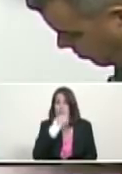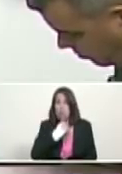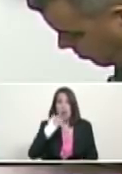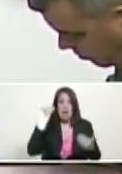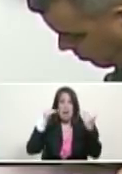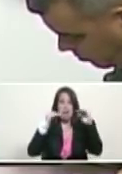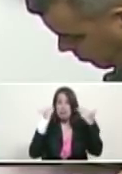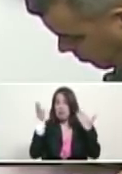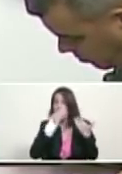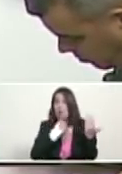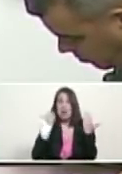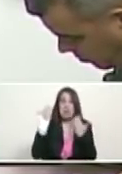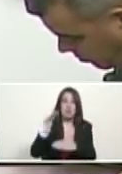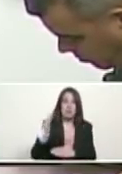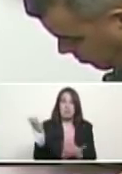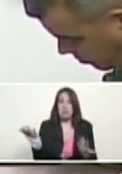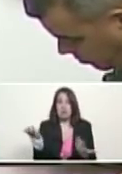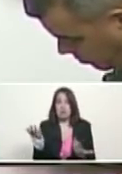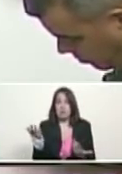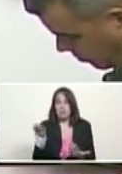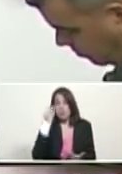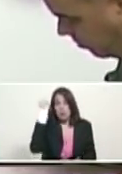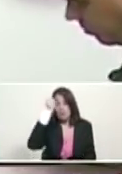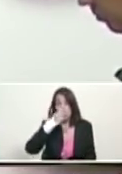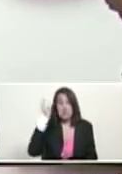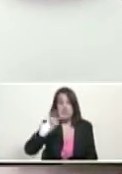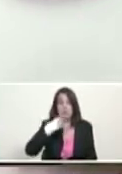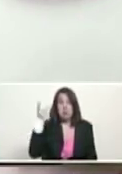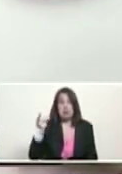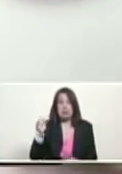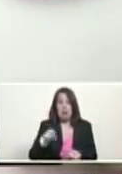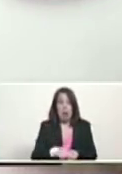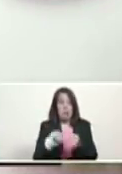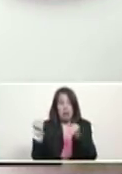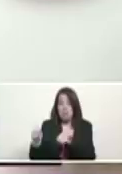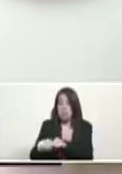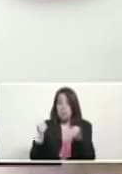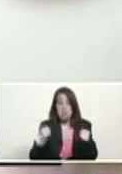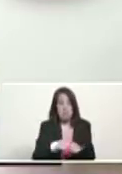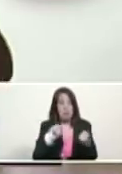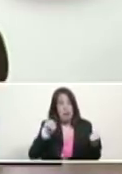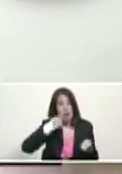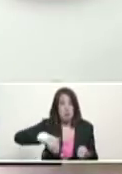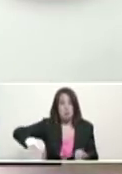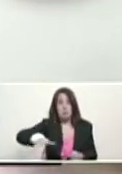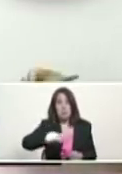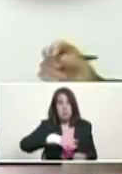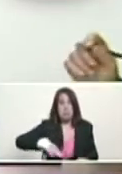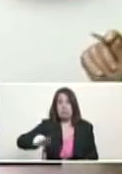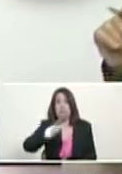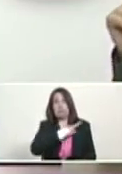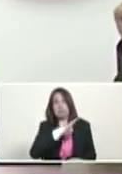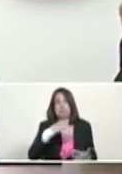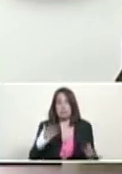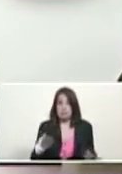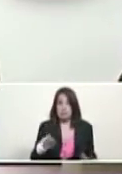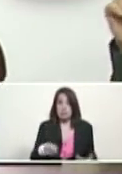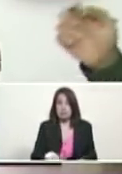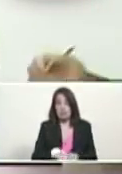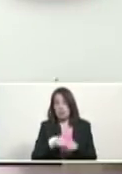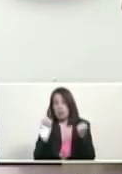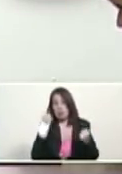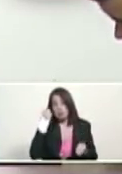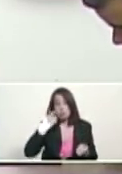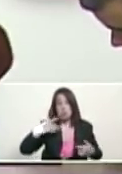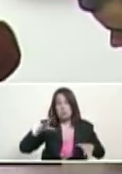tiene límite. Creen que la política es dañar a su país, molestar al pueblo, herir al pueblo, supuestamente para